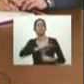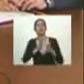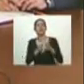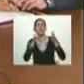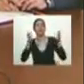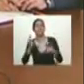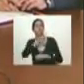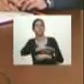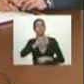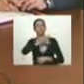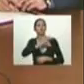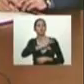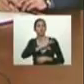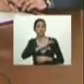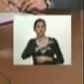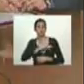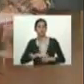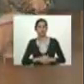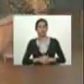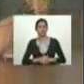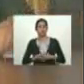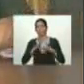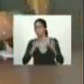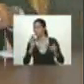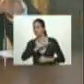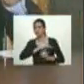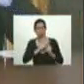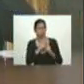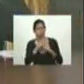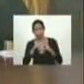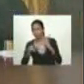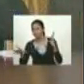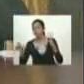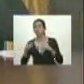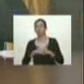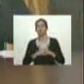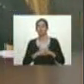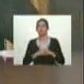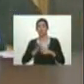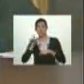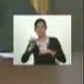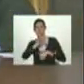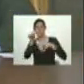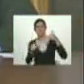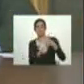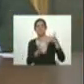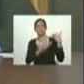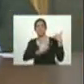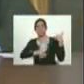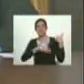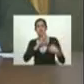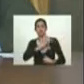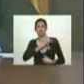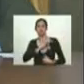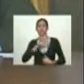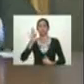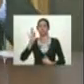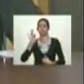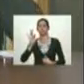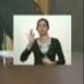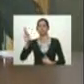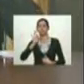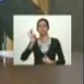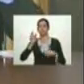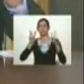misiones socialistas en esa vicepresidencia estoy designando a la